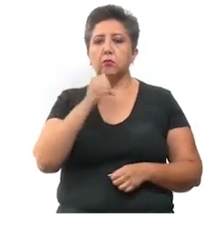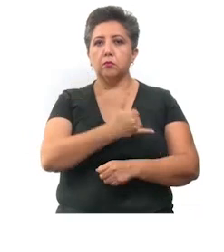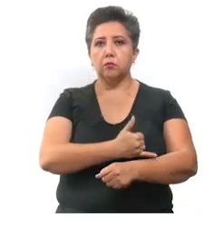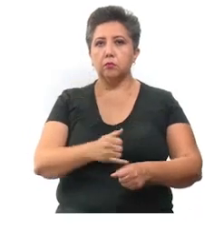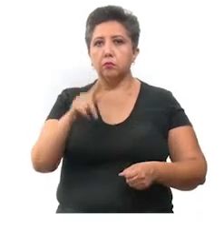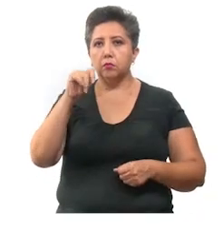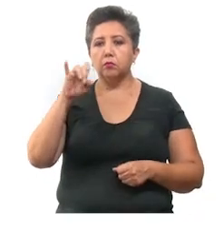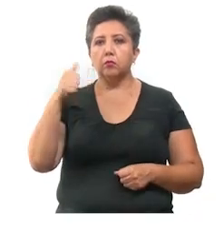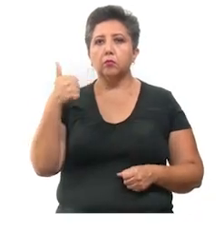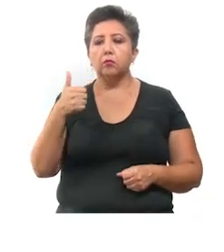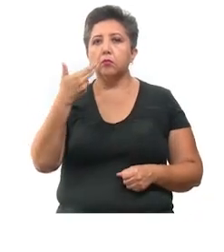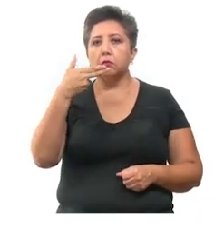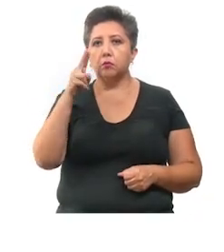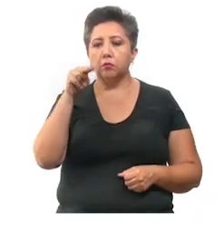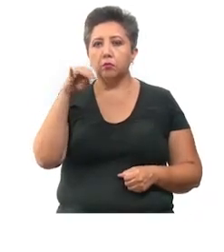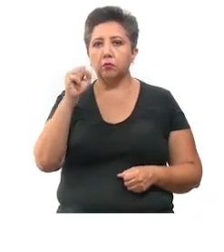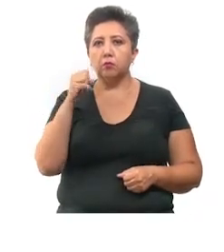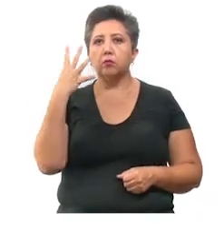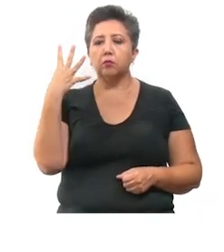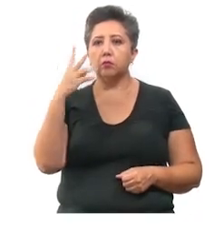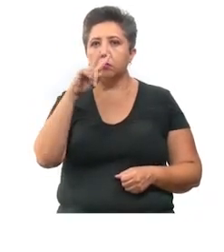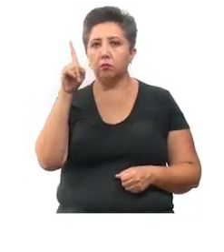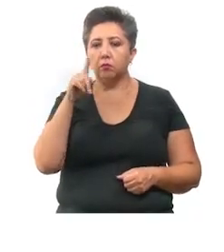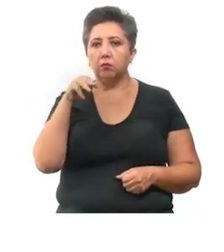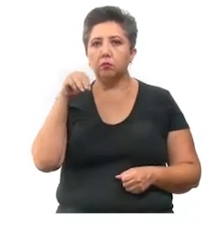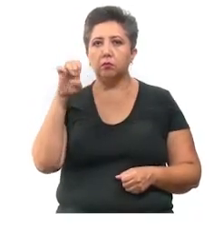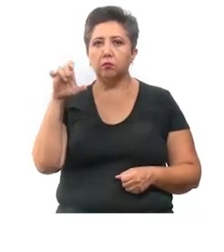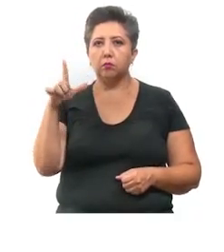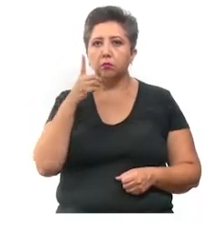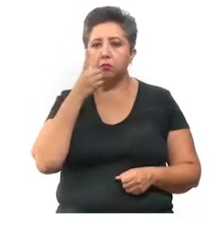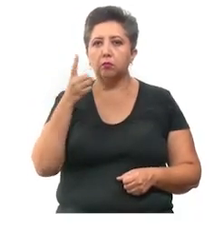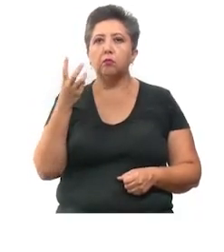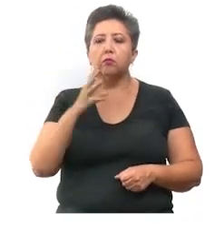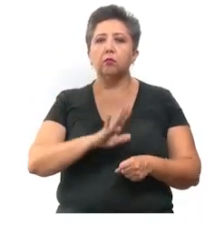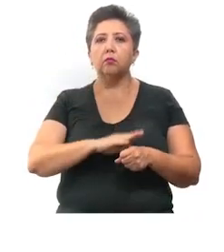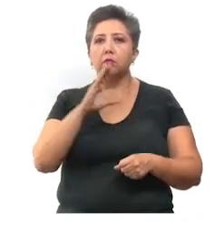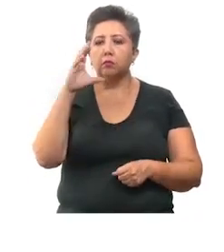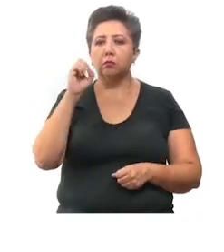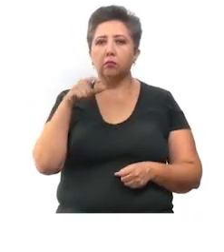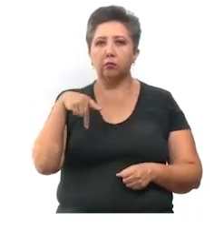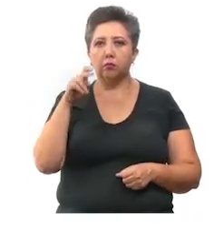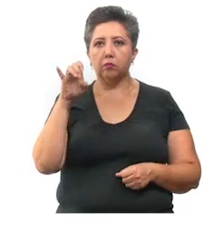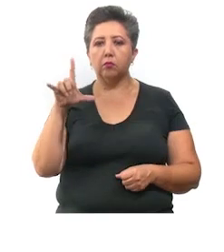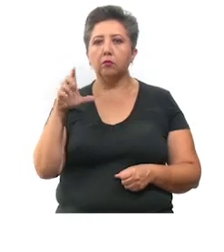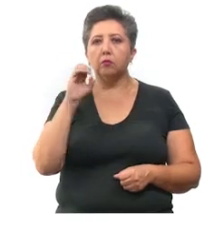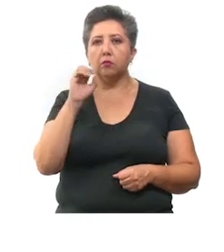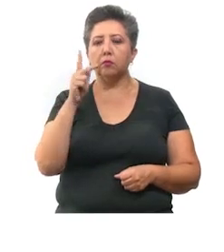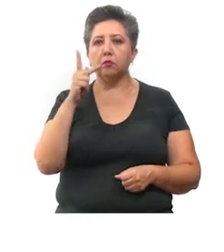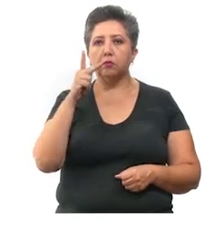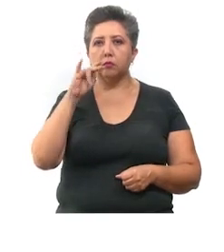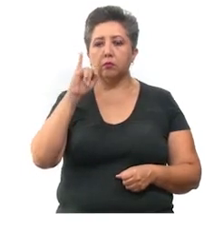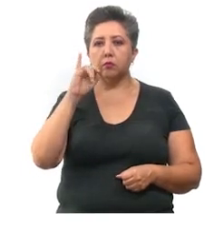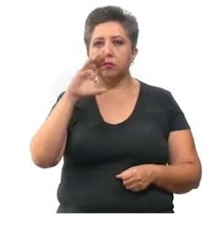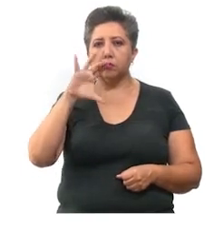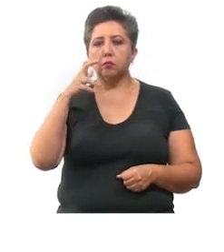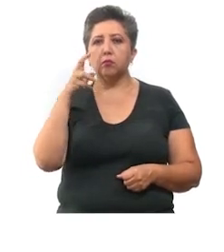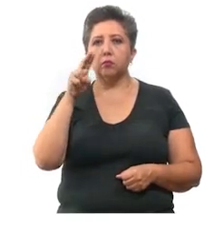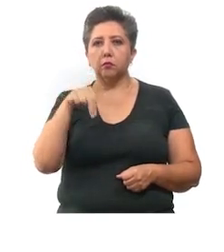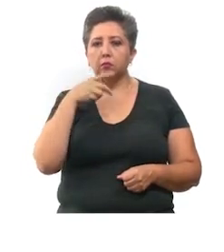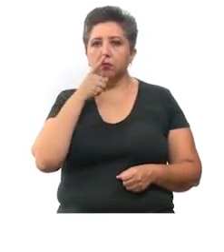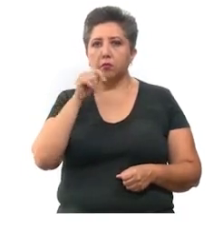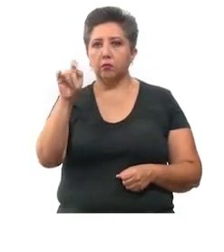Ticul, 6 en Junucma, 4 en Semul y Tizimín, 3 más en Concal, Cusamá, Opichén, Oshkushkap,